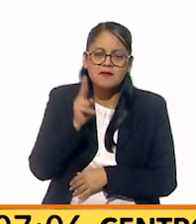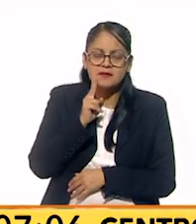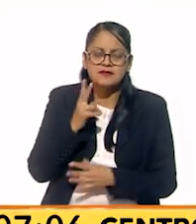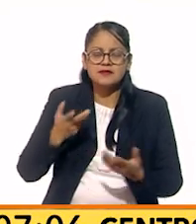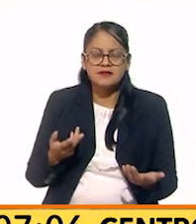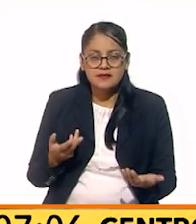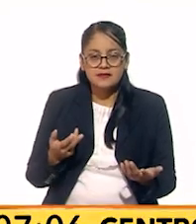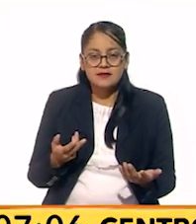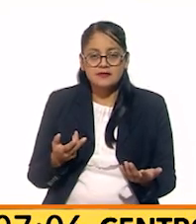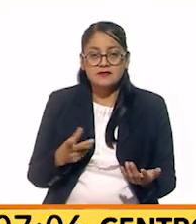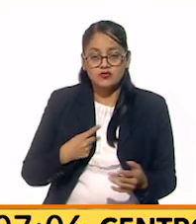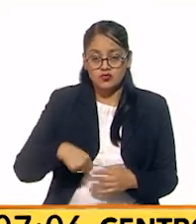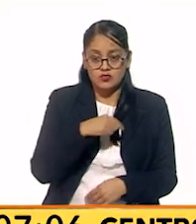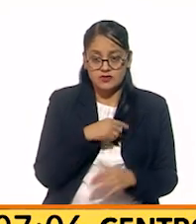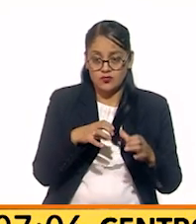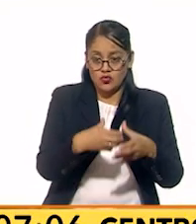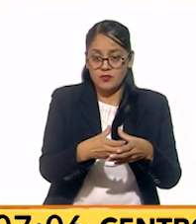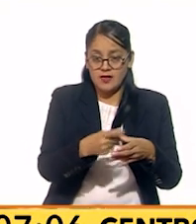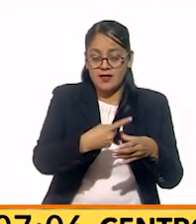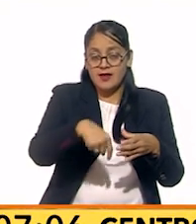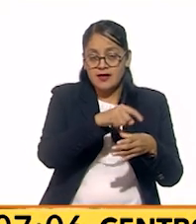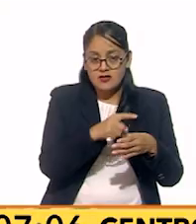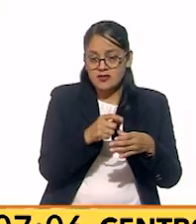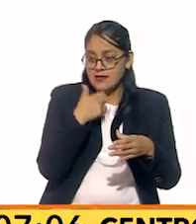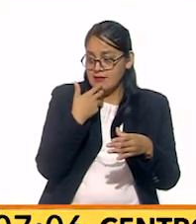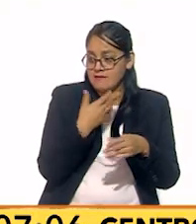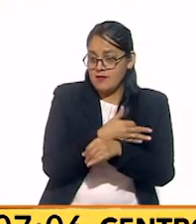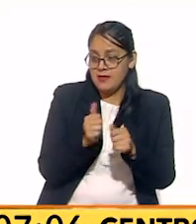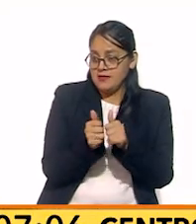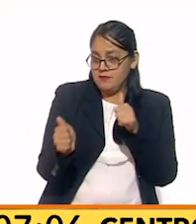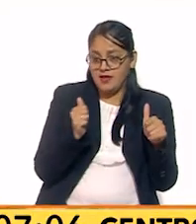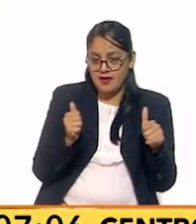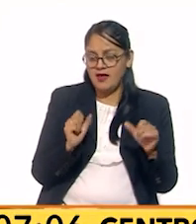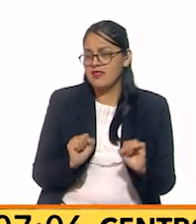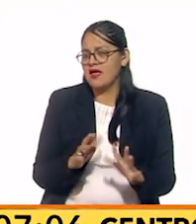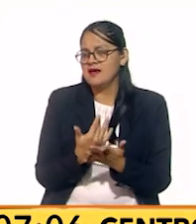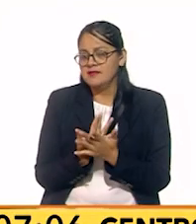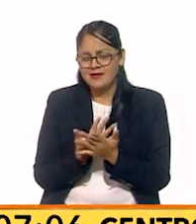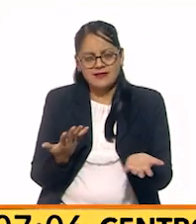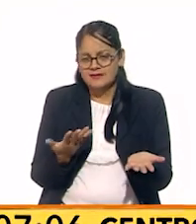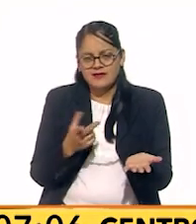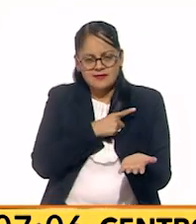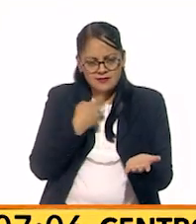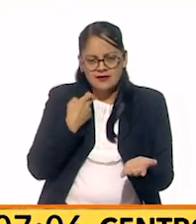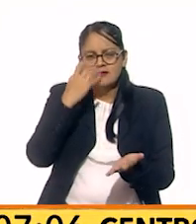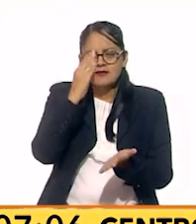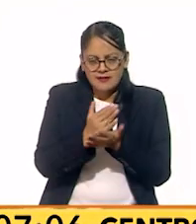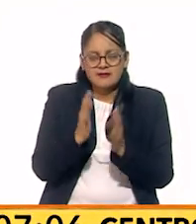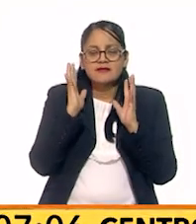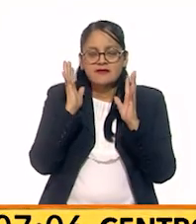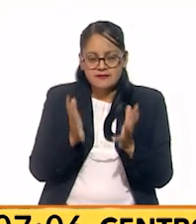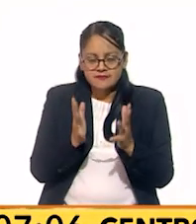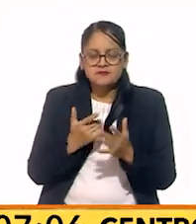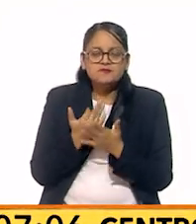quiten nuestras comunidades que tratan de separar las familias. Hay que hacer freno a eso ya y no